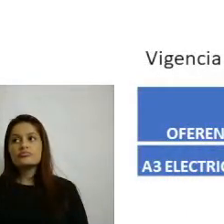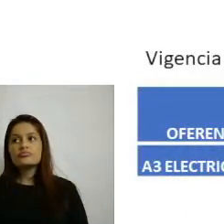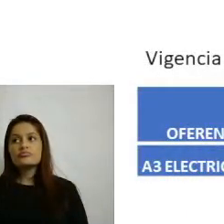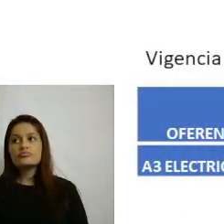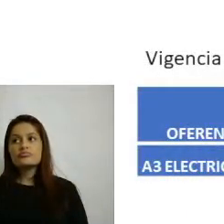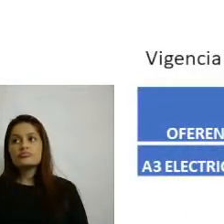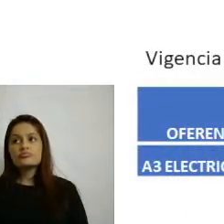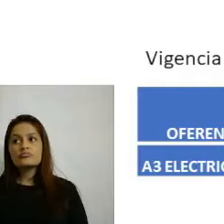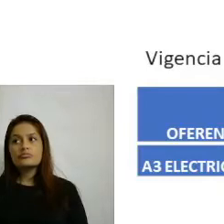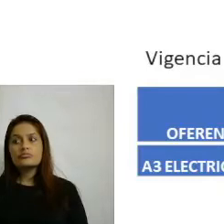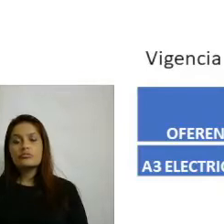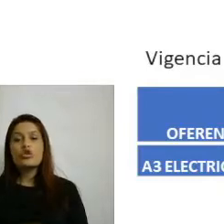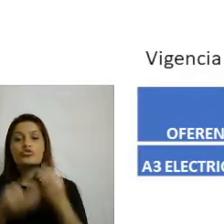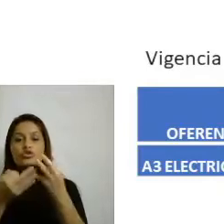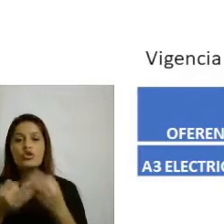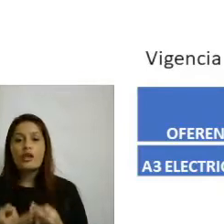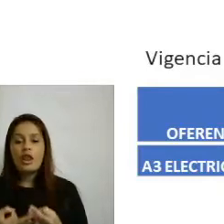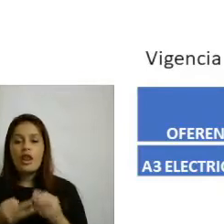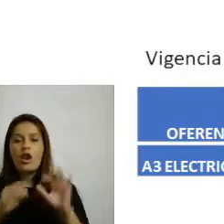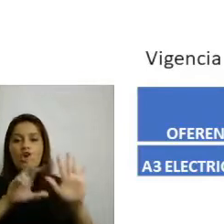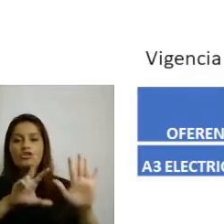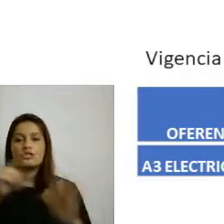es por un monto total de